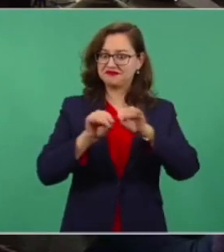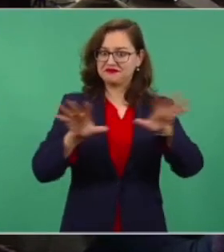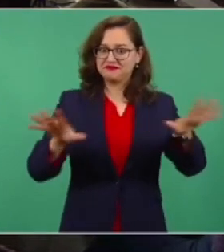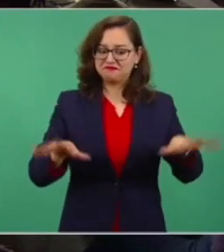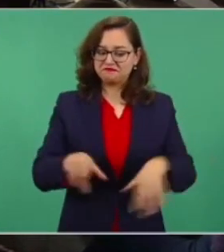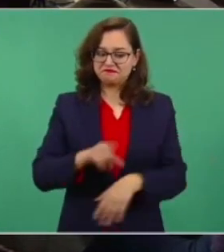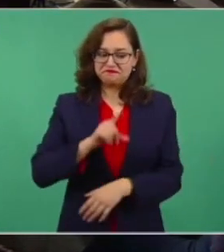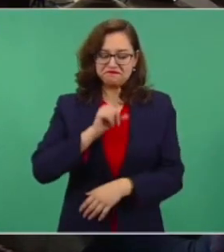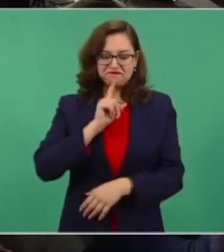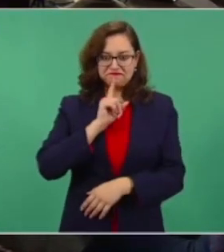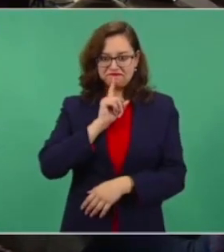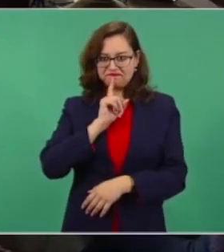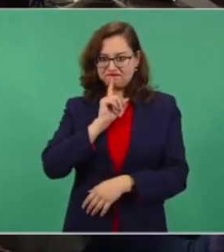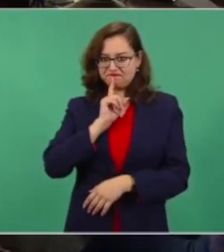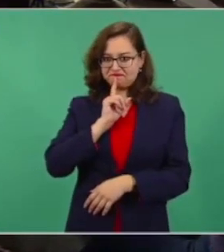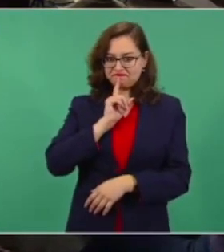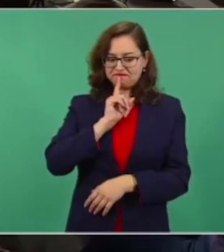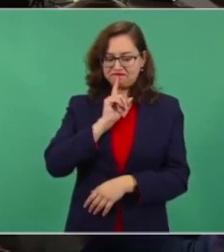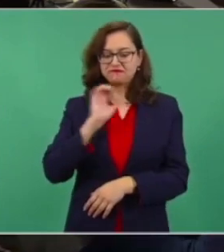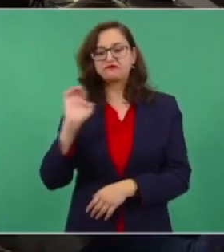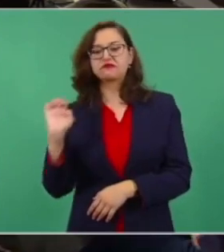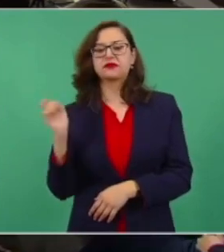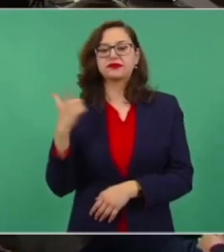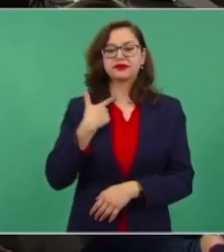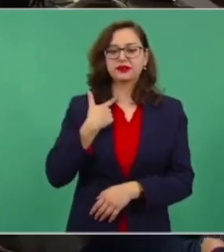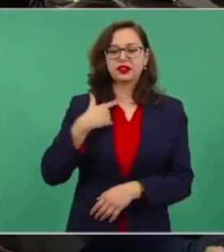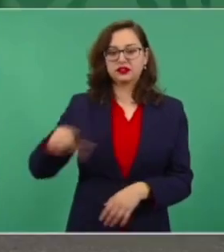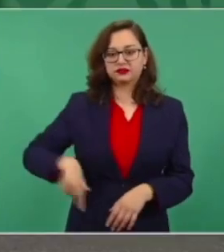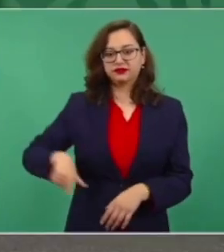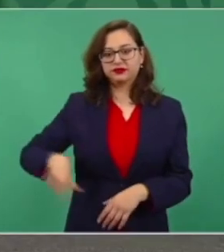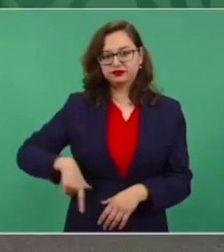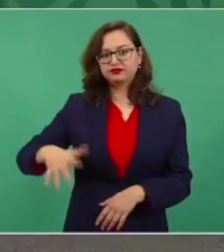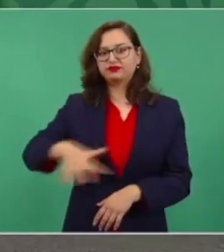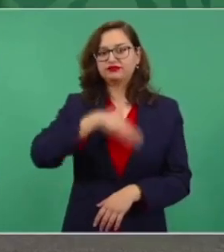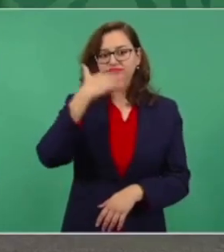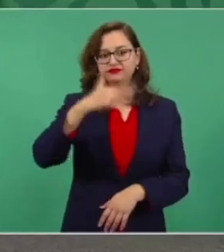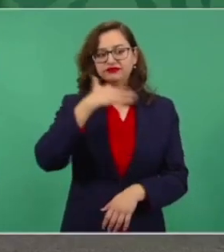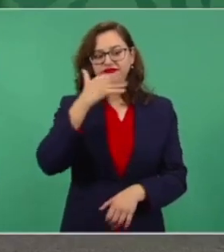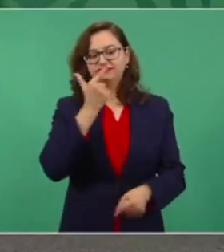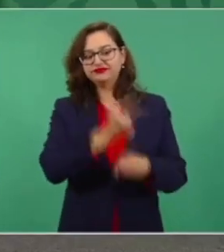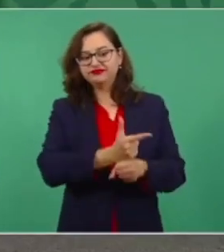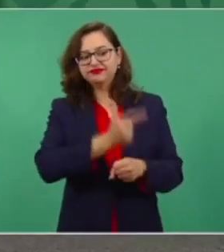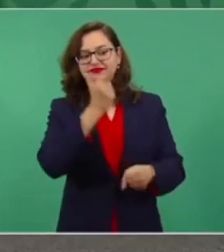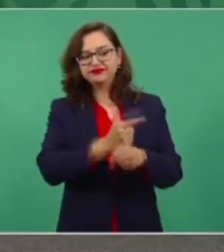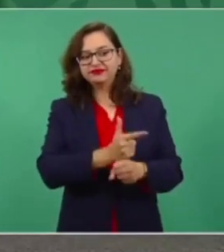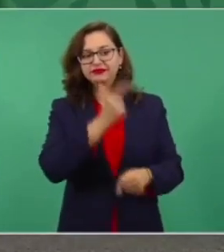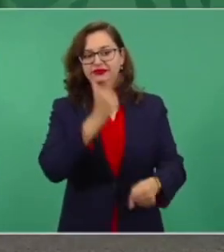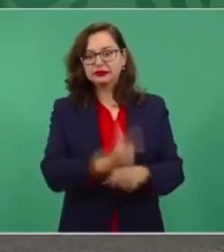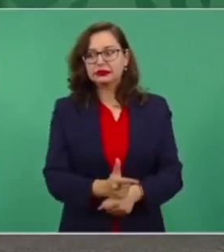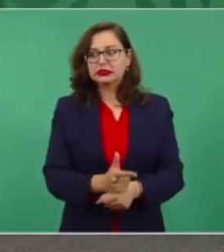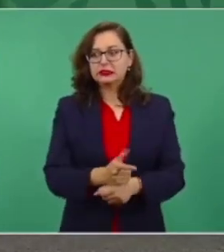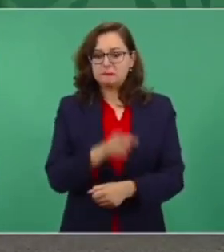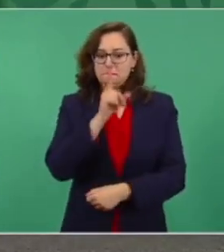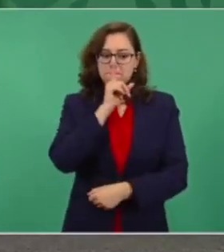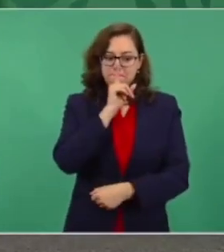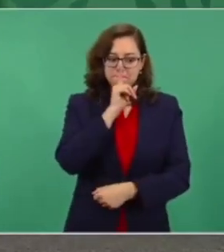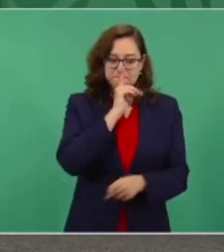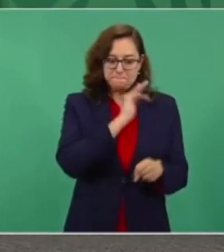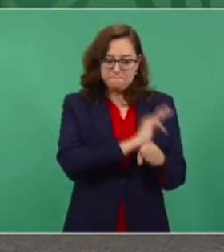porque afecta al antiguo régimen de corrupción. Entonces todo eso lo están tapando.